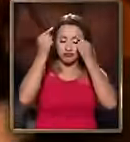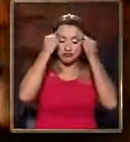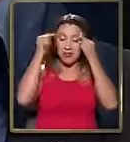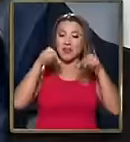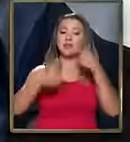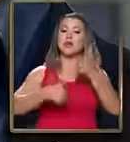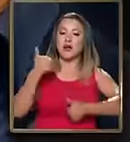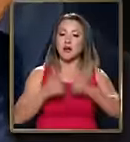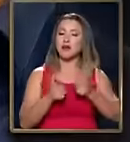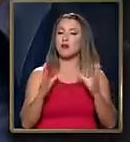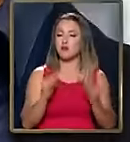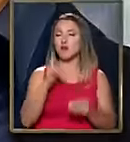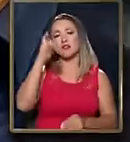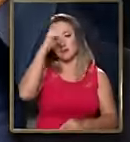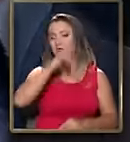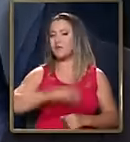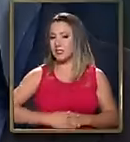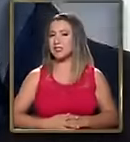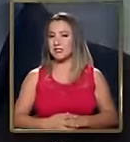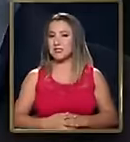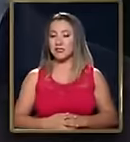esta es una carrera complicada, difícil.